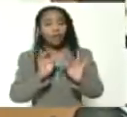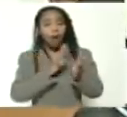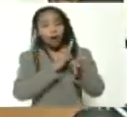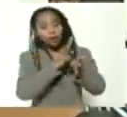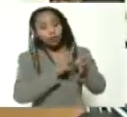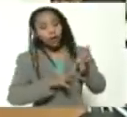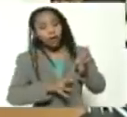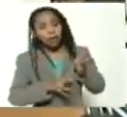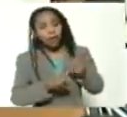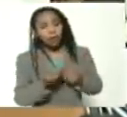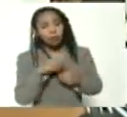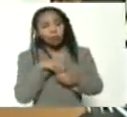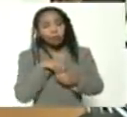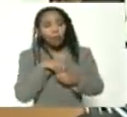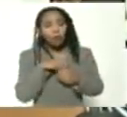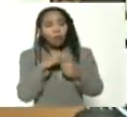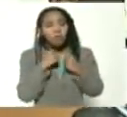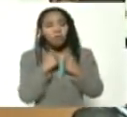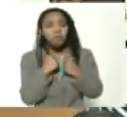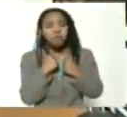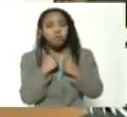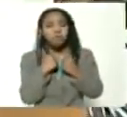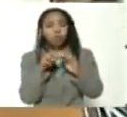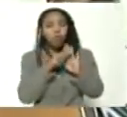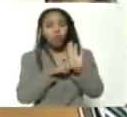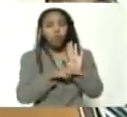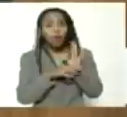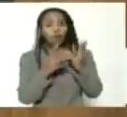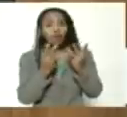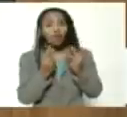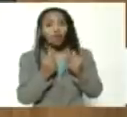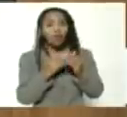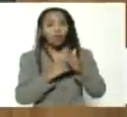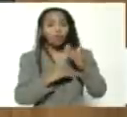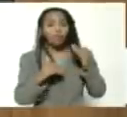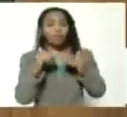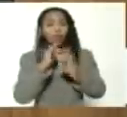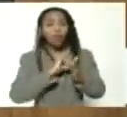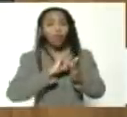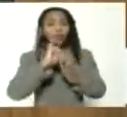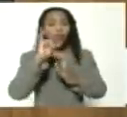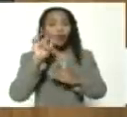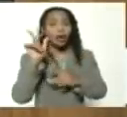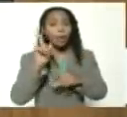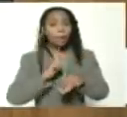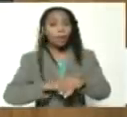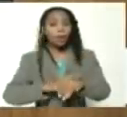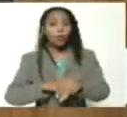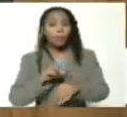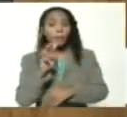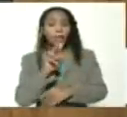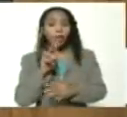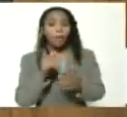el hacinamiento como norma, con un número que supera en aquel momento los